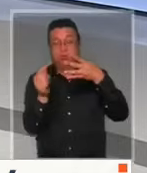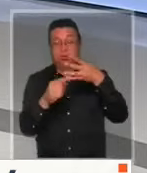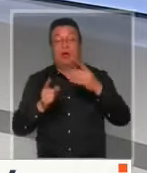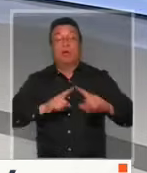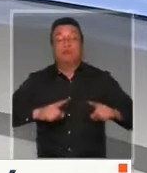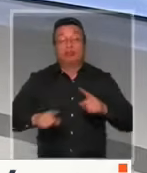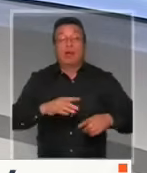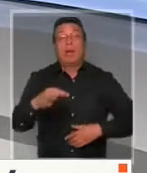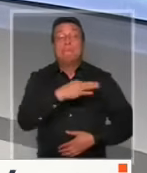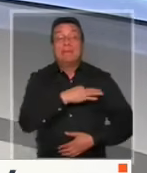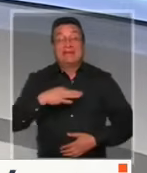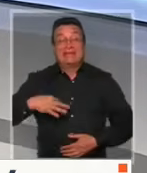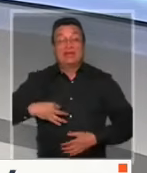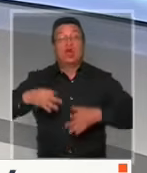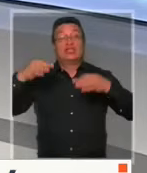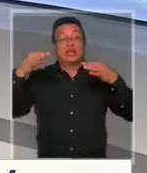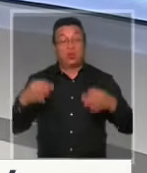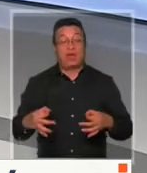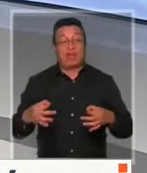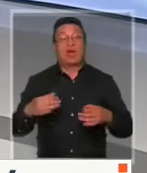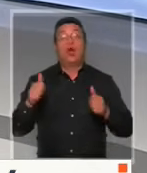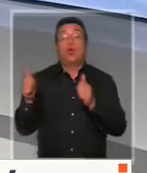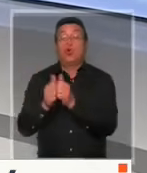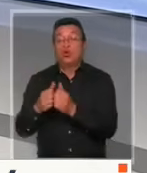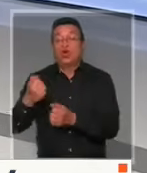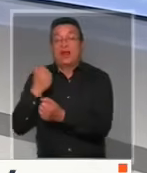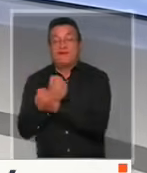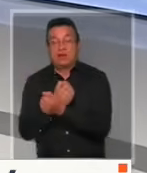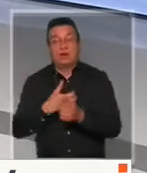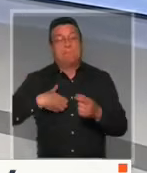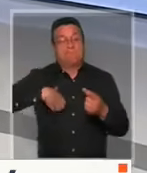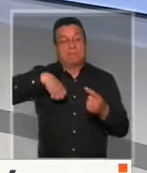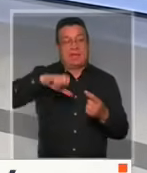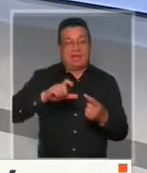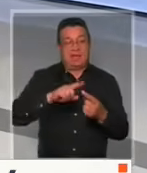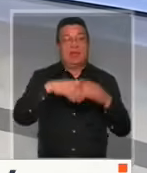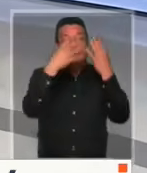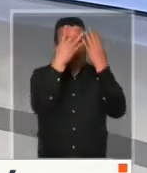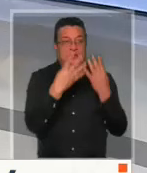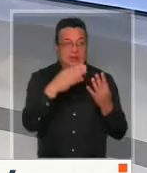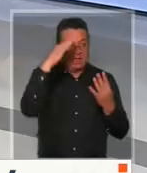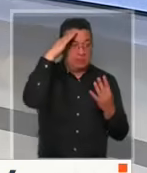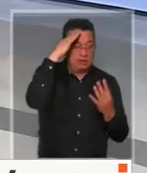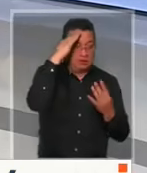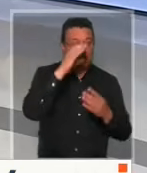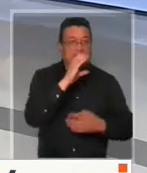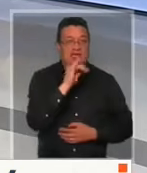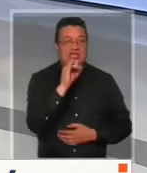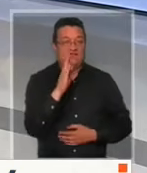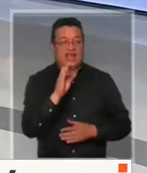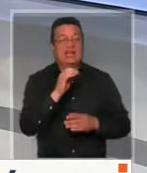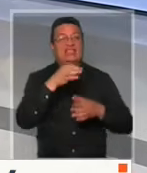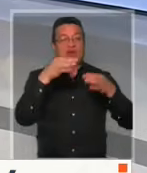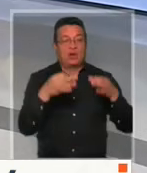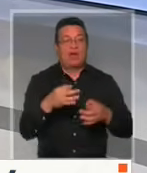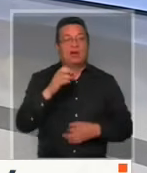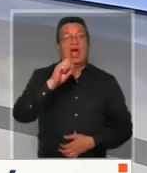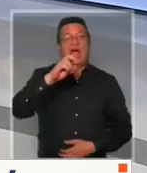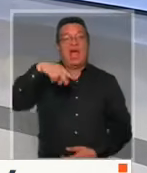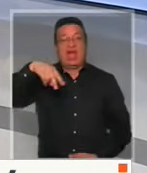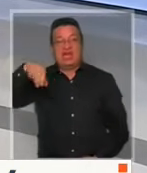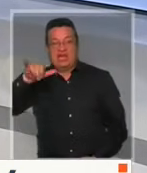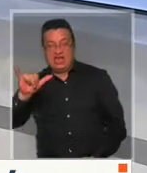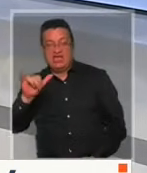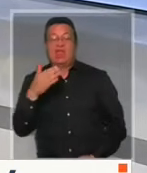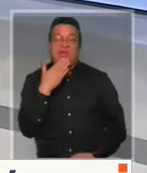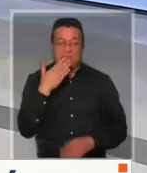este Ministerio de Seguridad con la coordinación con Carabineros, la PDI, la Gendarmería, la Agencia de Ciberseguridad, la ANI, etcétera.